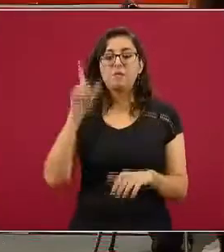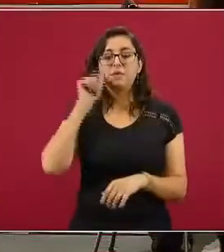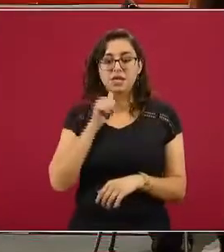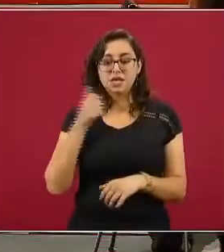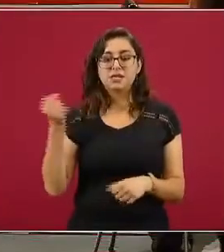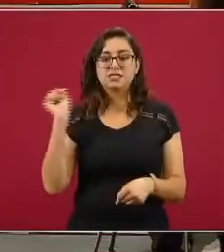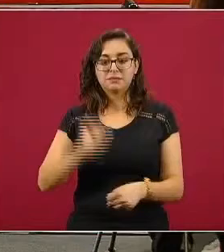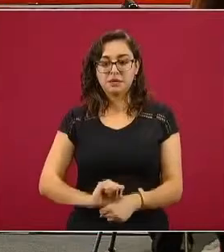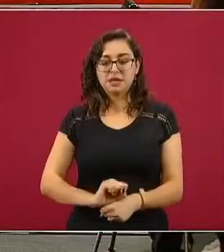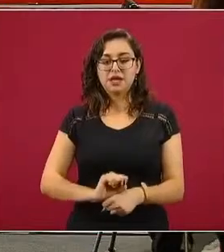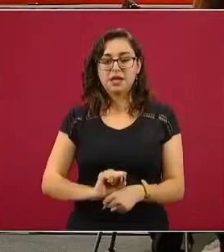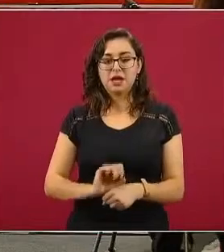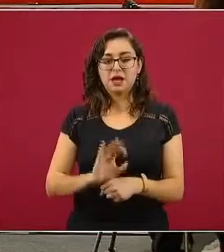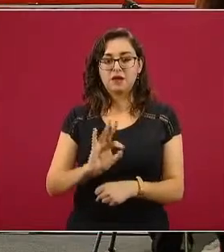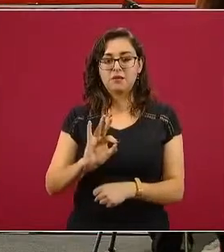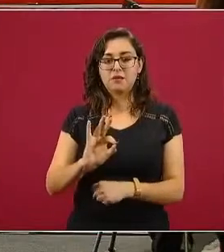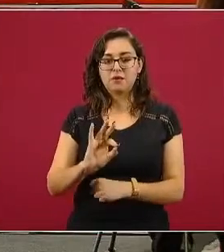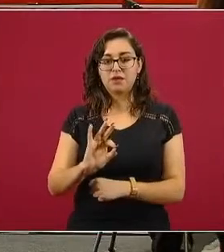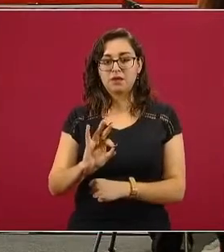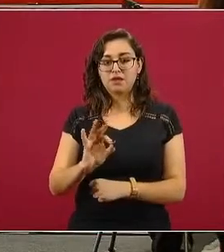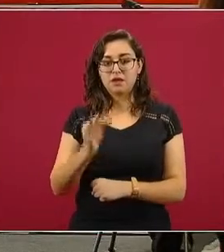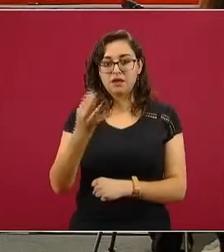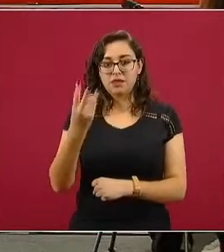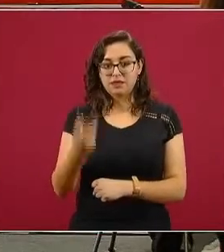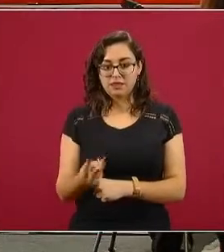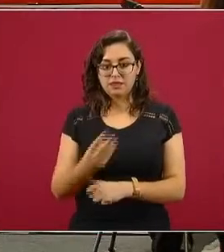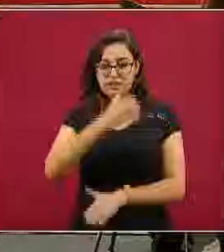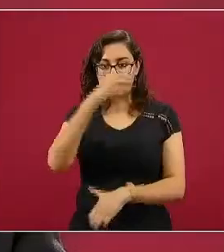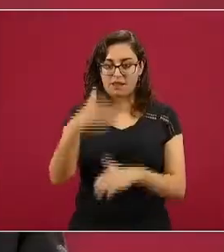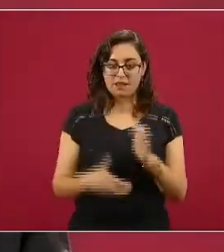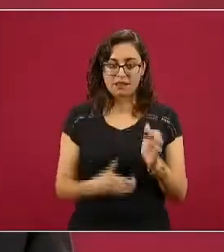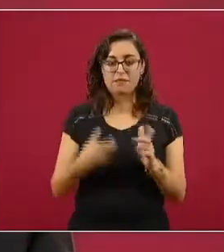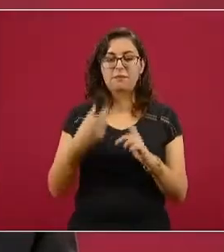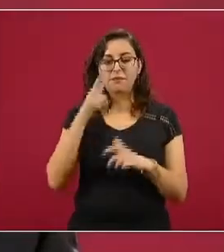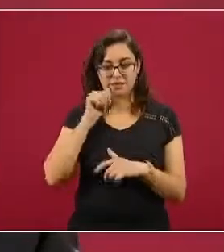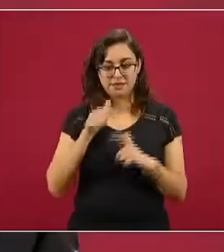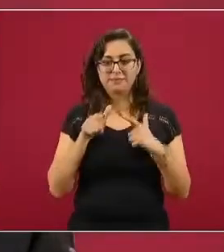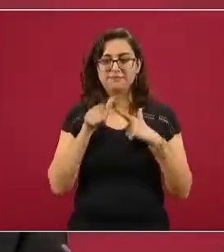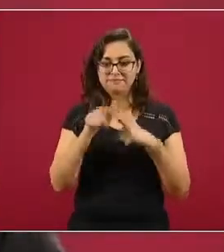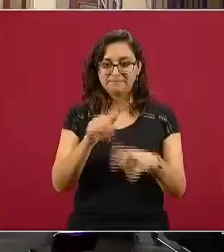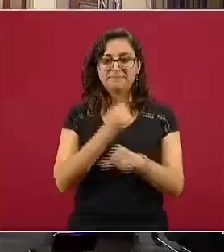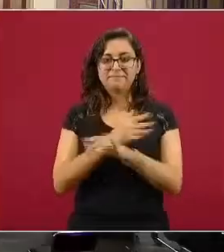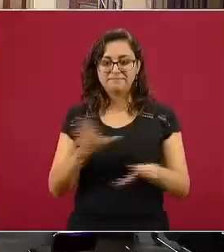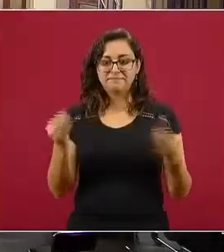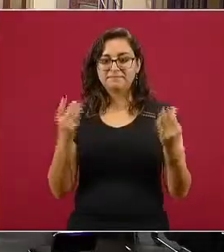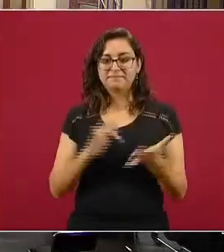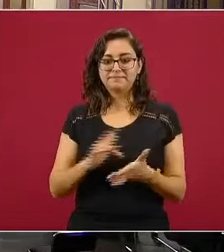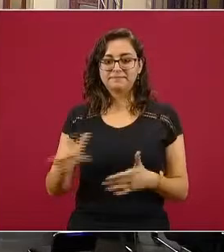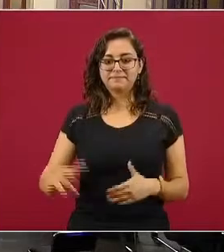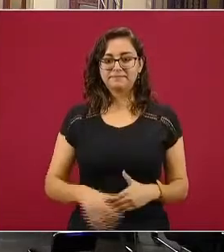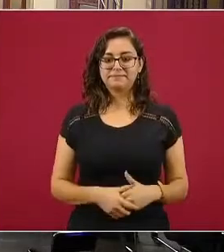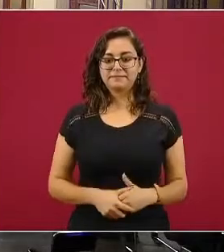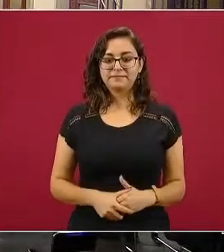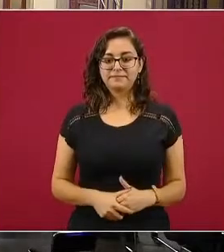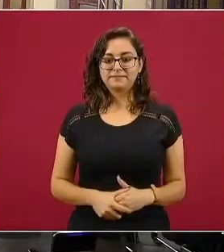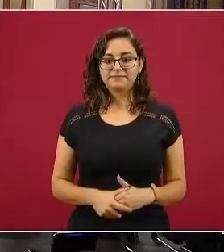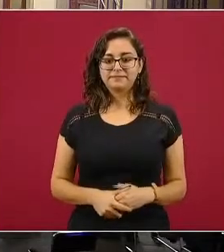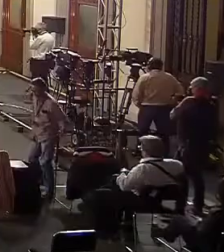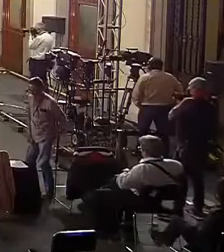Mañana termina la semana epidemiológica 43, ya comentaremos mañana. Muchas gracias. Gracias.